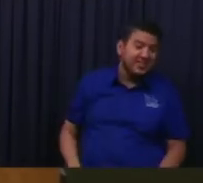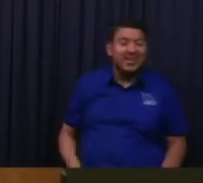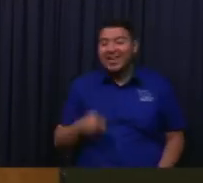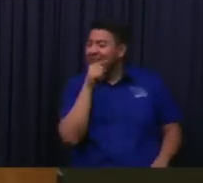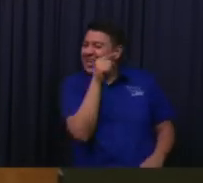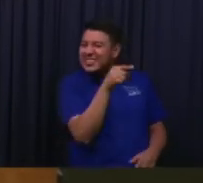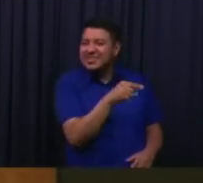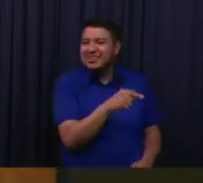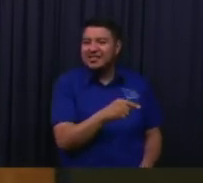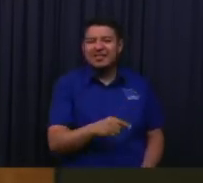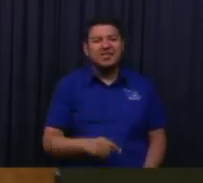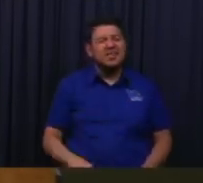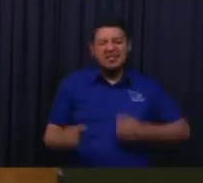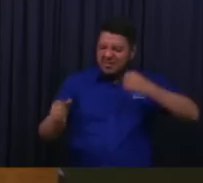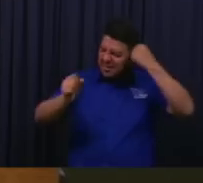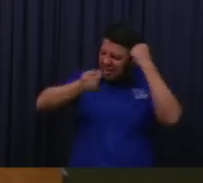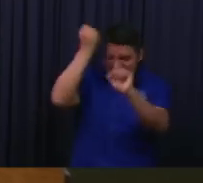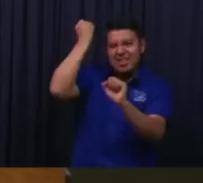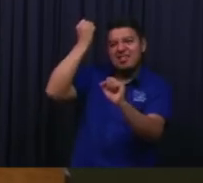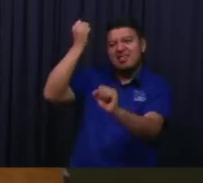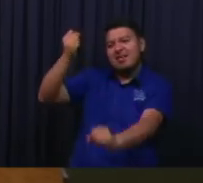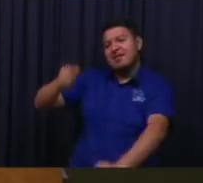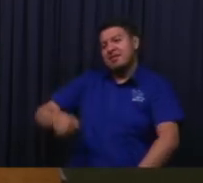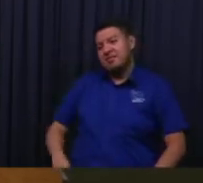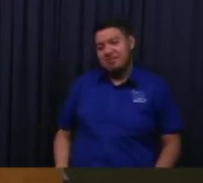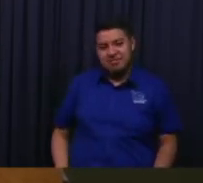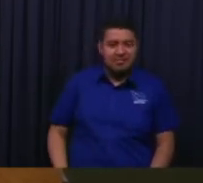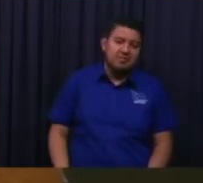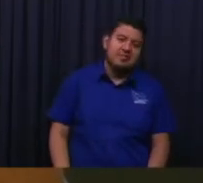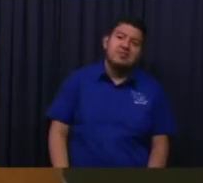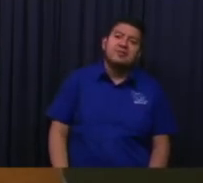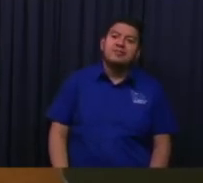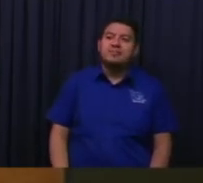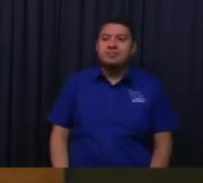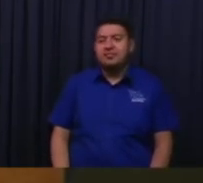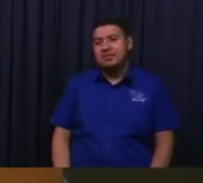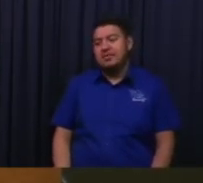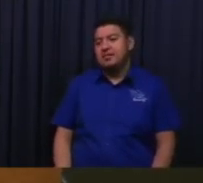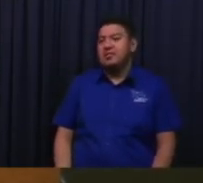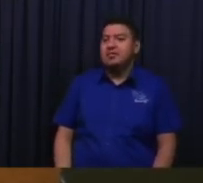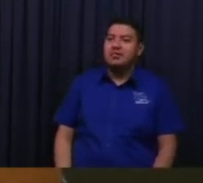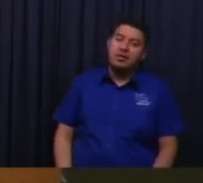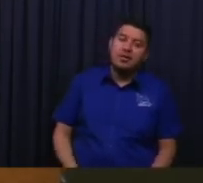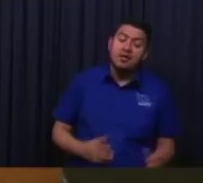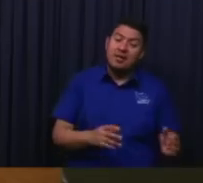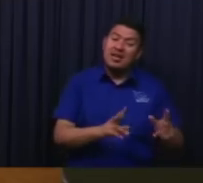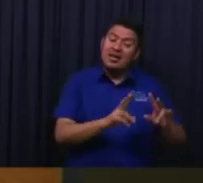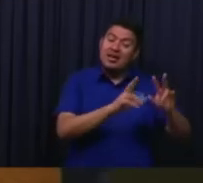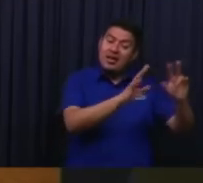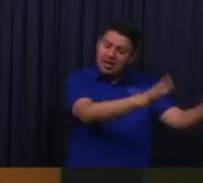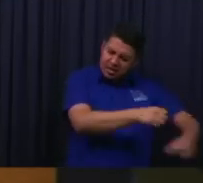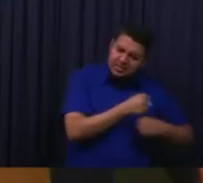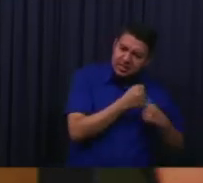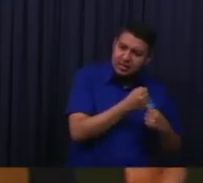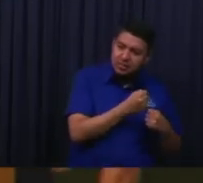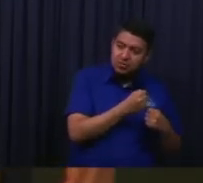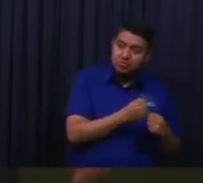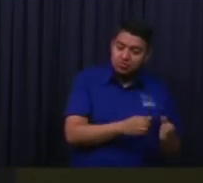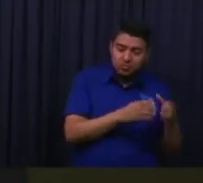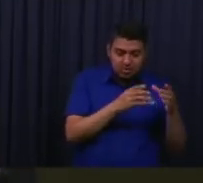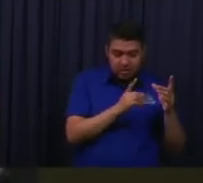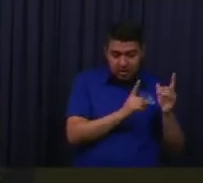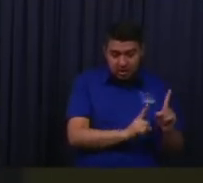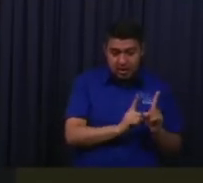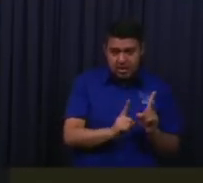nosotros la íbamos a rescatar, estaba en un abismo y le por poco nos caemos junto con ella, pero la rescatamos de ahí, la llevamos al rebaño